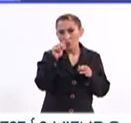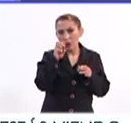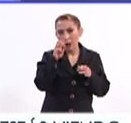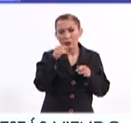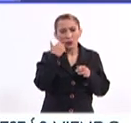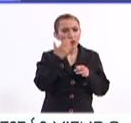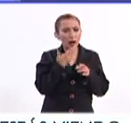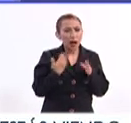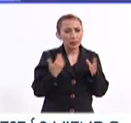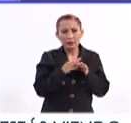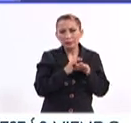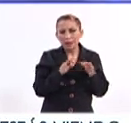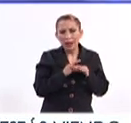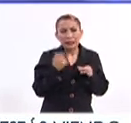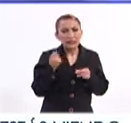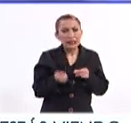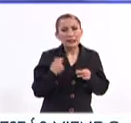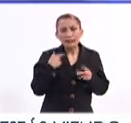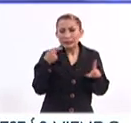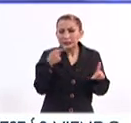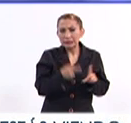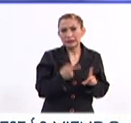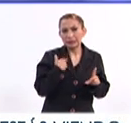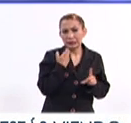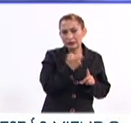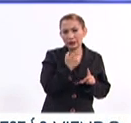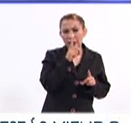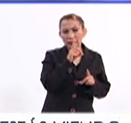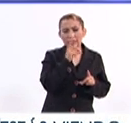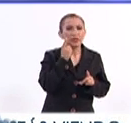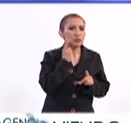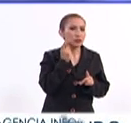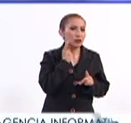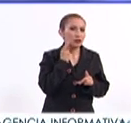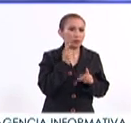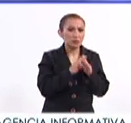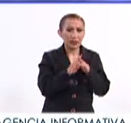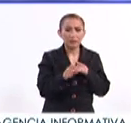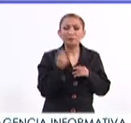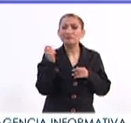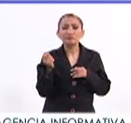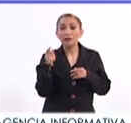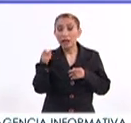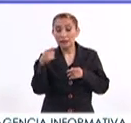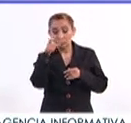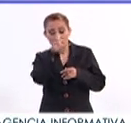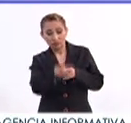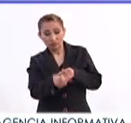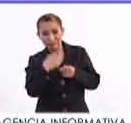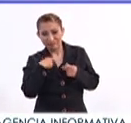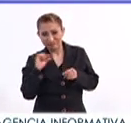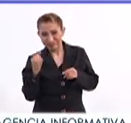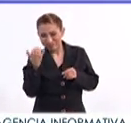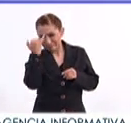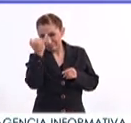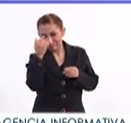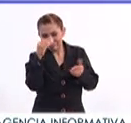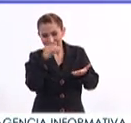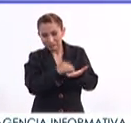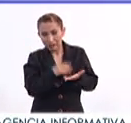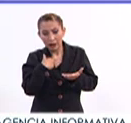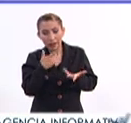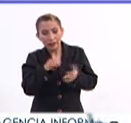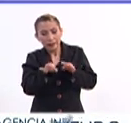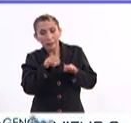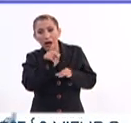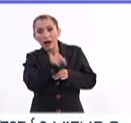me gustaría que nos explicaras rápidamente qué es específicamente esto de la Diputación Migrante. Sí, la Diputación Migrante es una figura que es de reciente creación en la cual va a